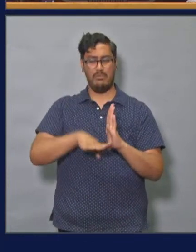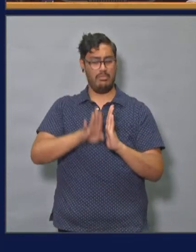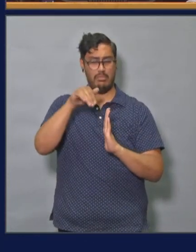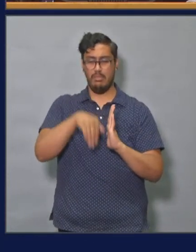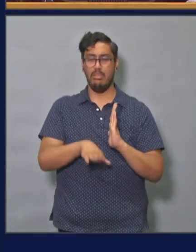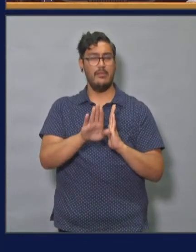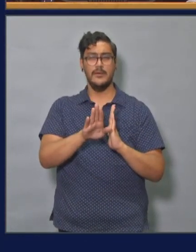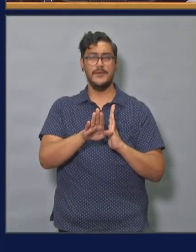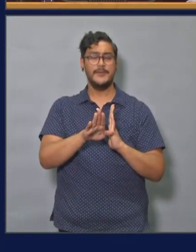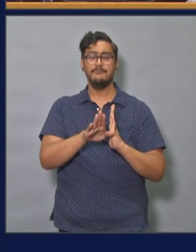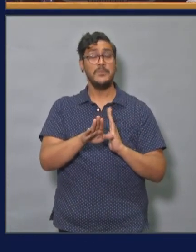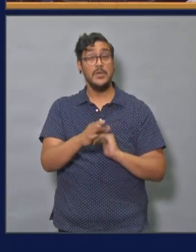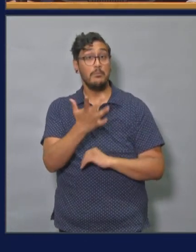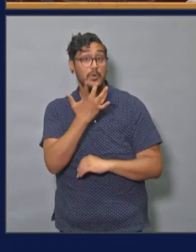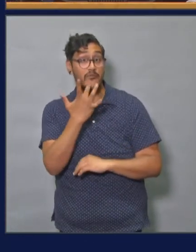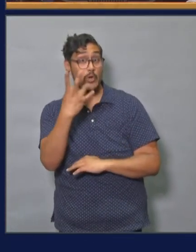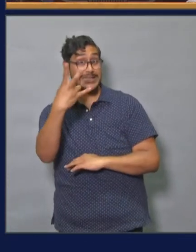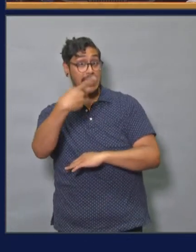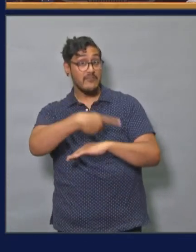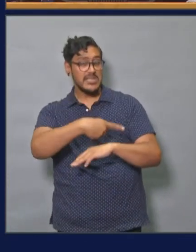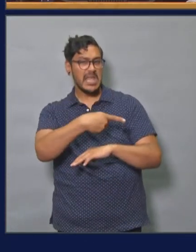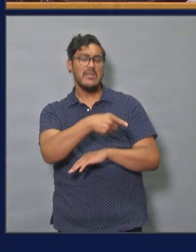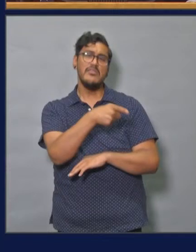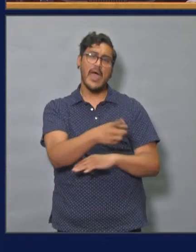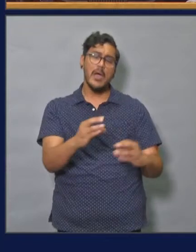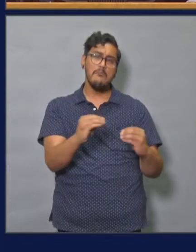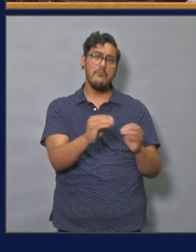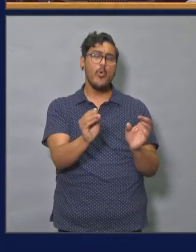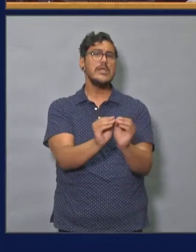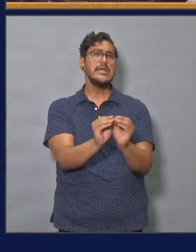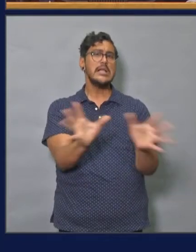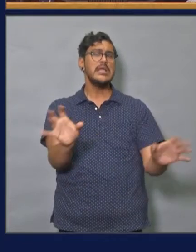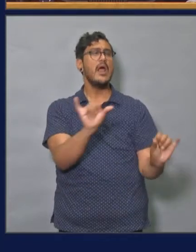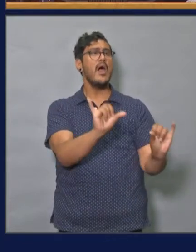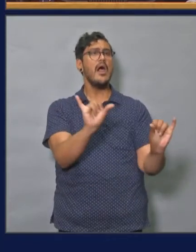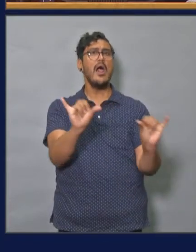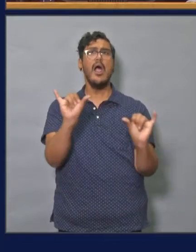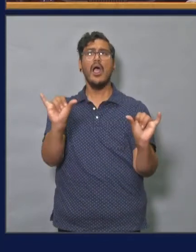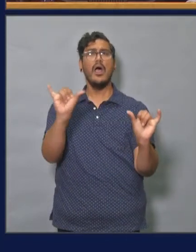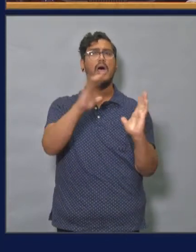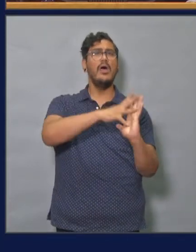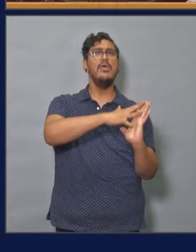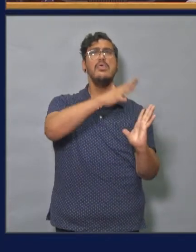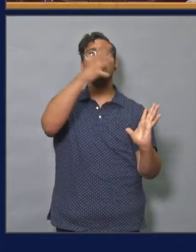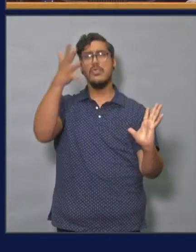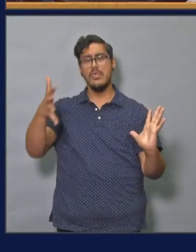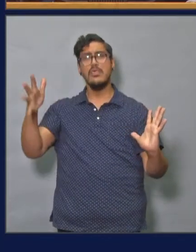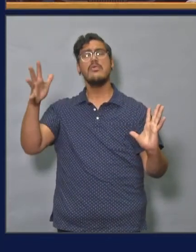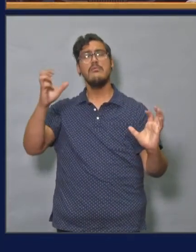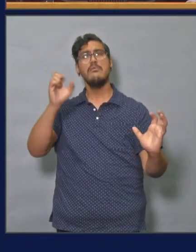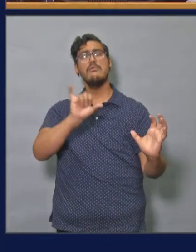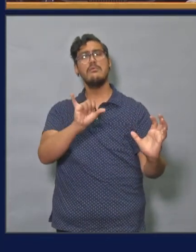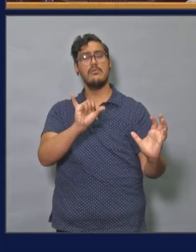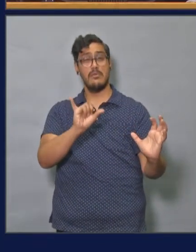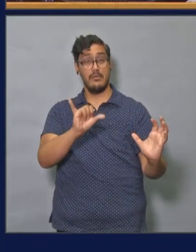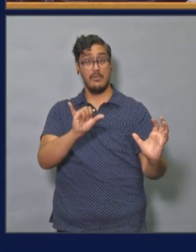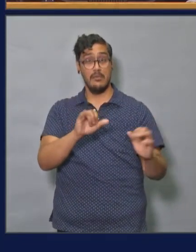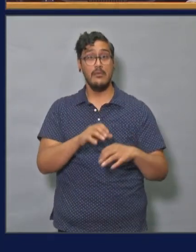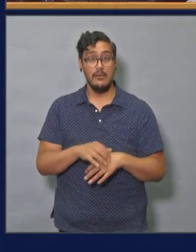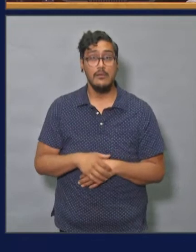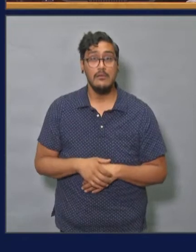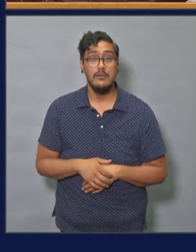una imagen más clara de los fallecimientos a través del tiempo. Si muestran datos recientes de